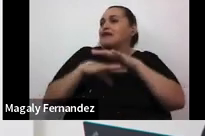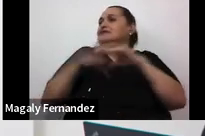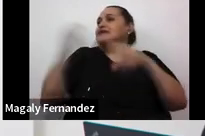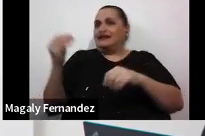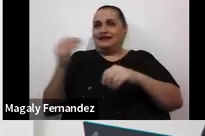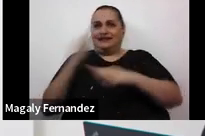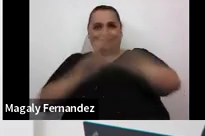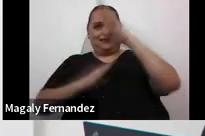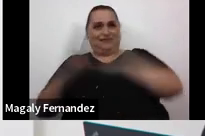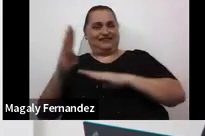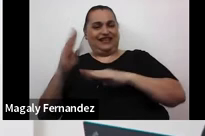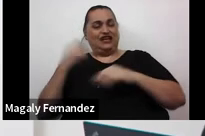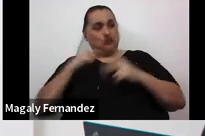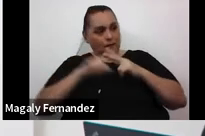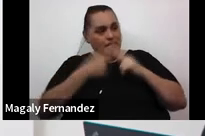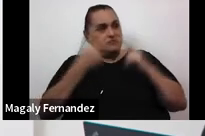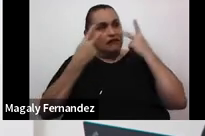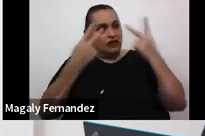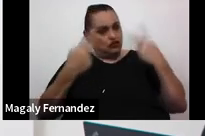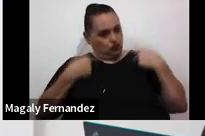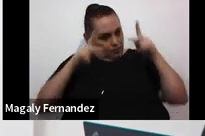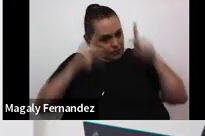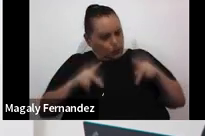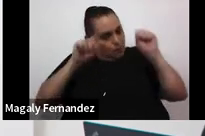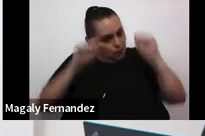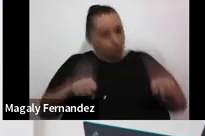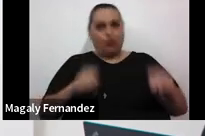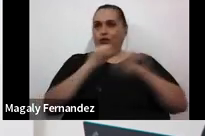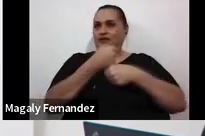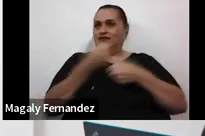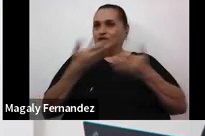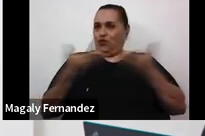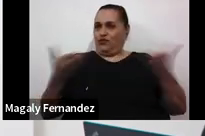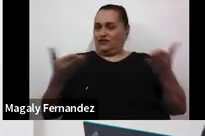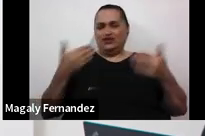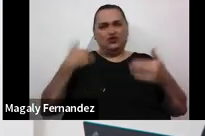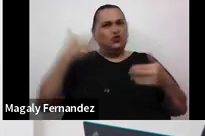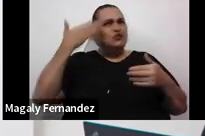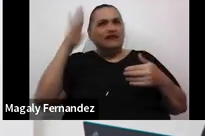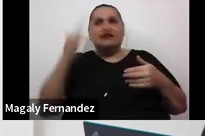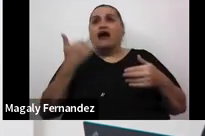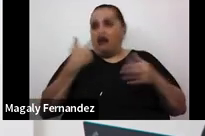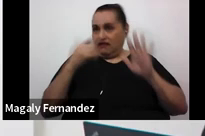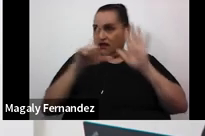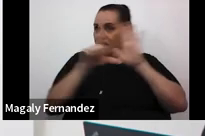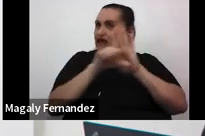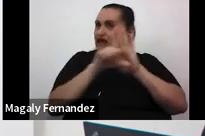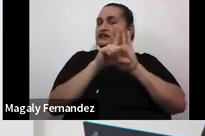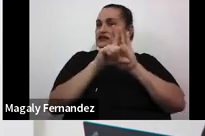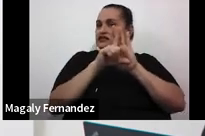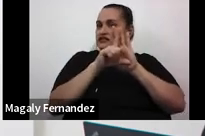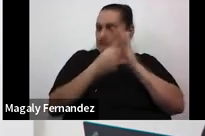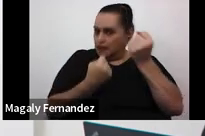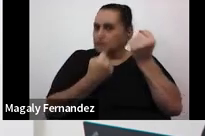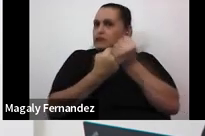y empezar a ver que yo era una persona capaz pero yo no sabía que habían leyes que me que aparte